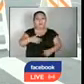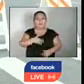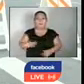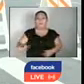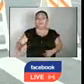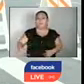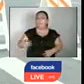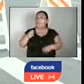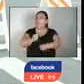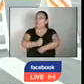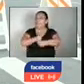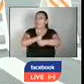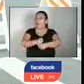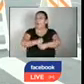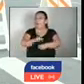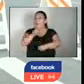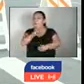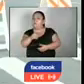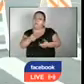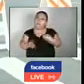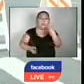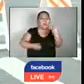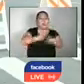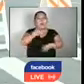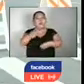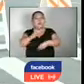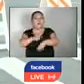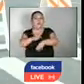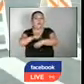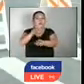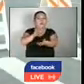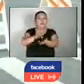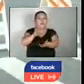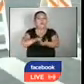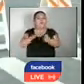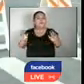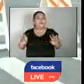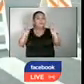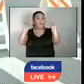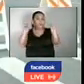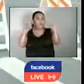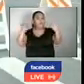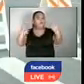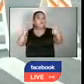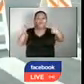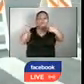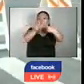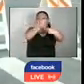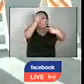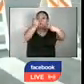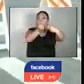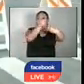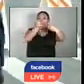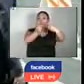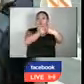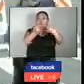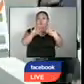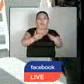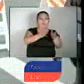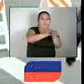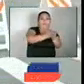cumbre, y aprovechará ahí para brindar un importante mensaje sobre los resultados que se han obtenido luego de todos estos